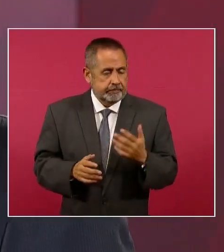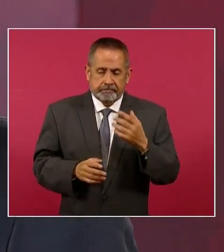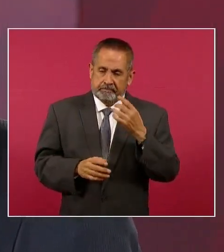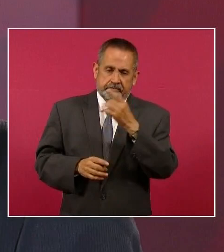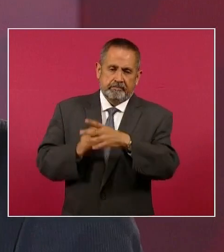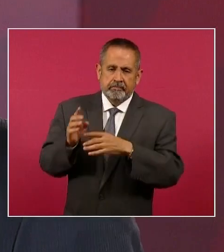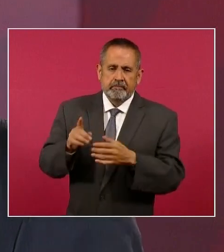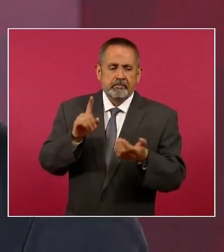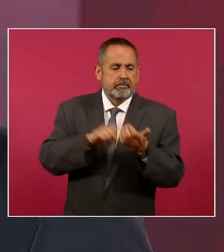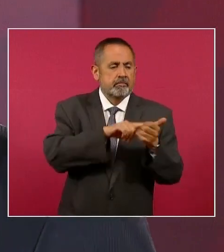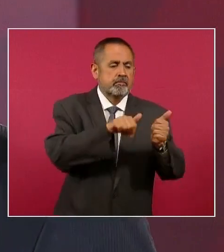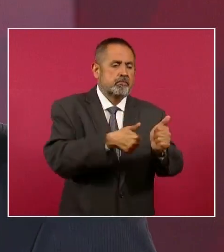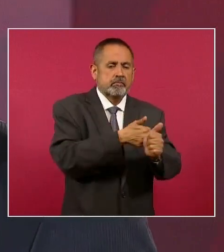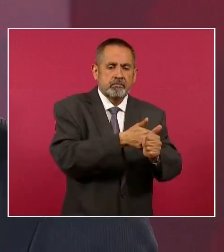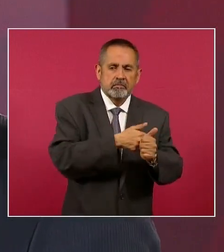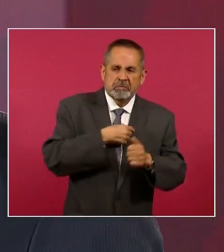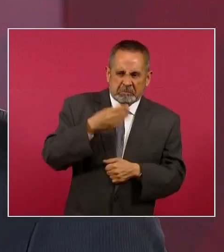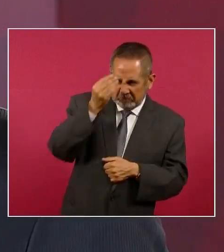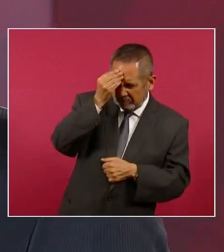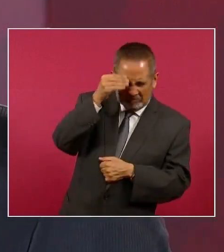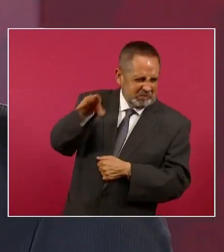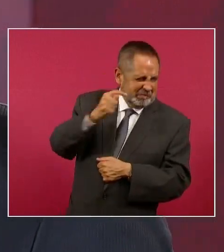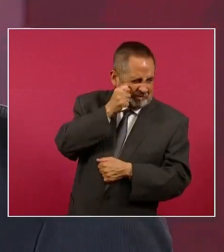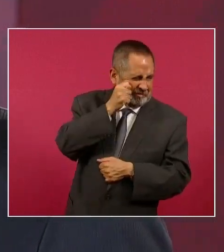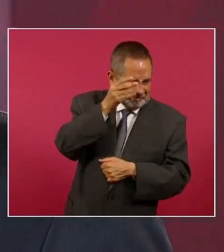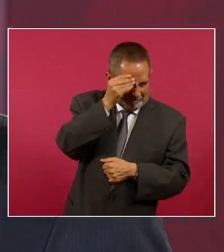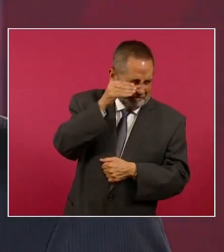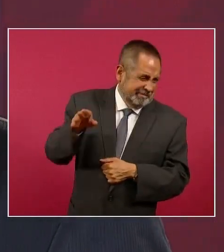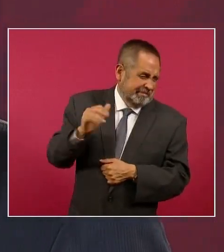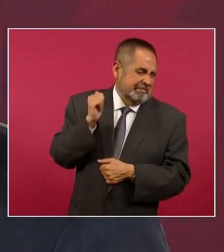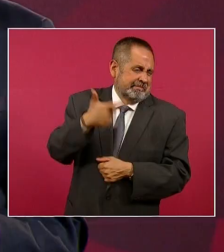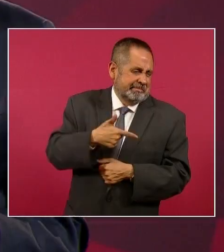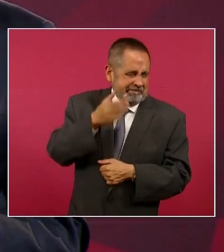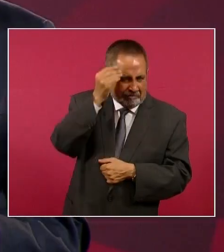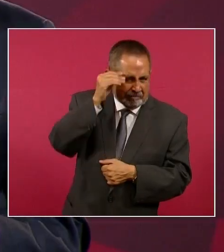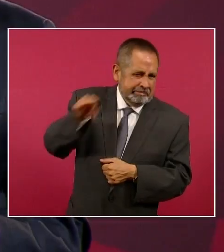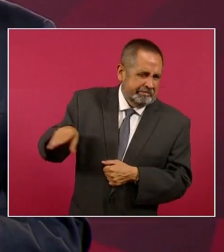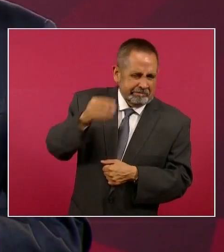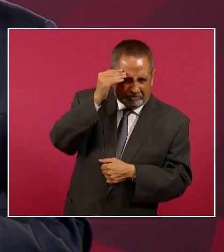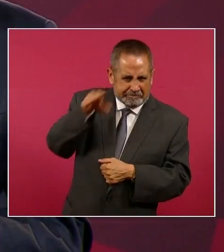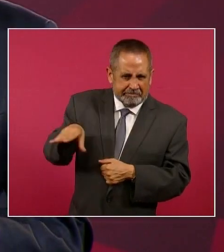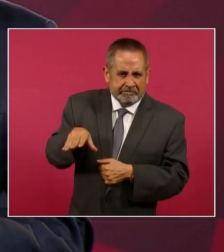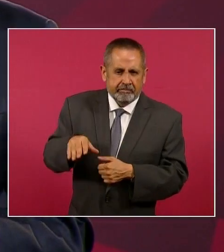Bajo la máxima de que la calumnia, cuando no mancha, tizna.